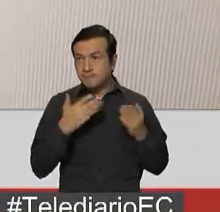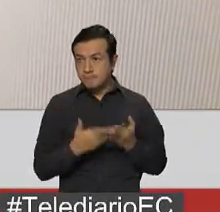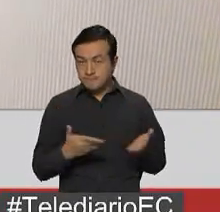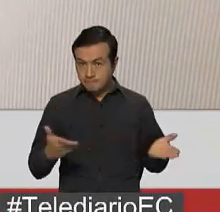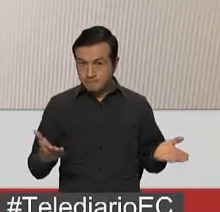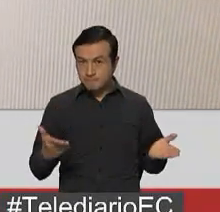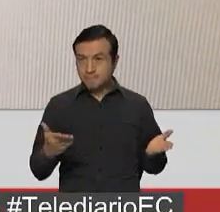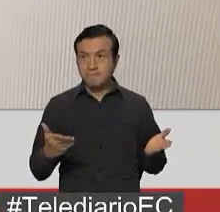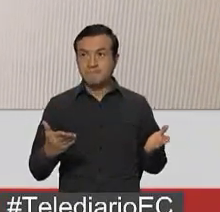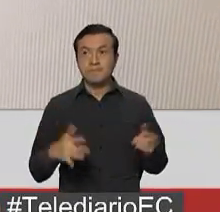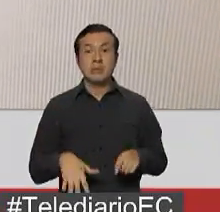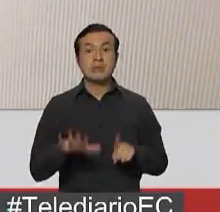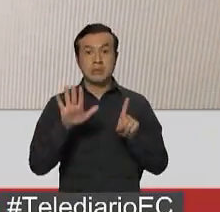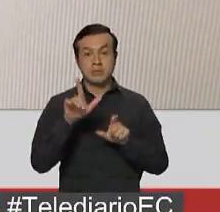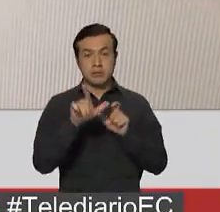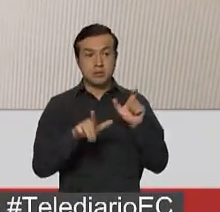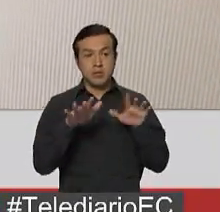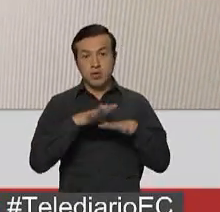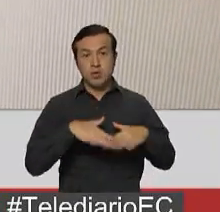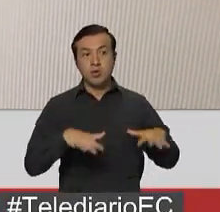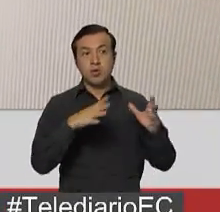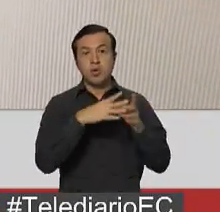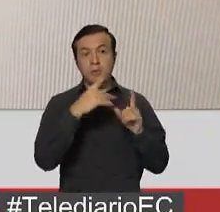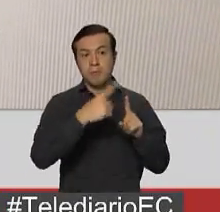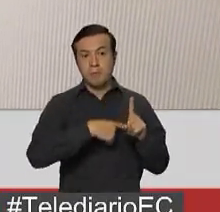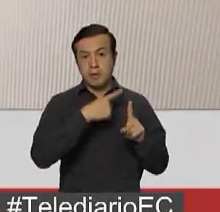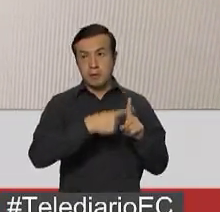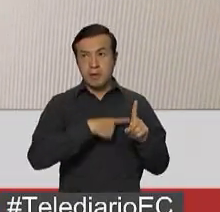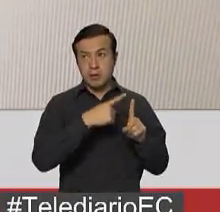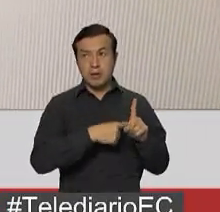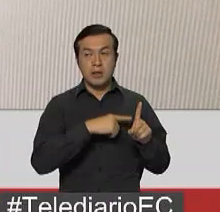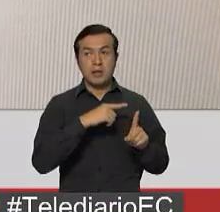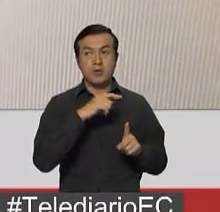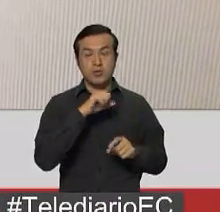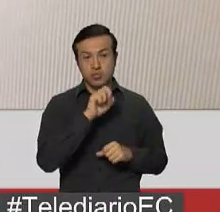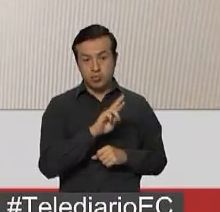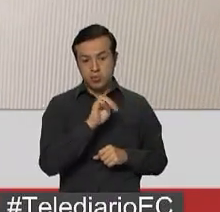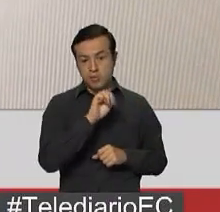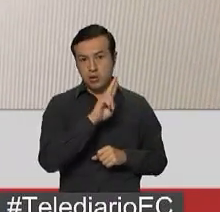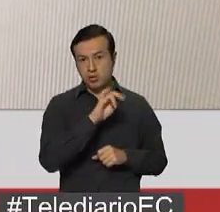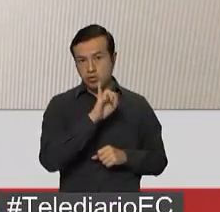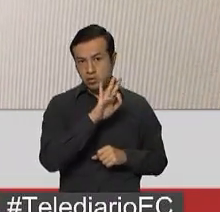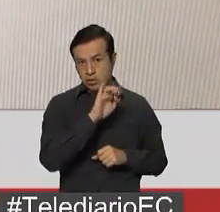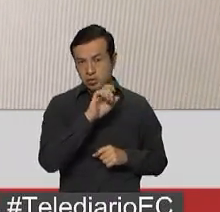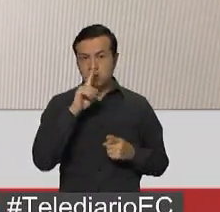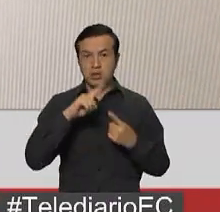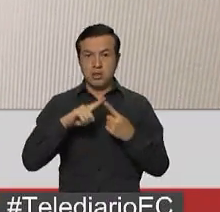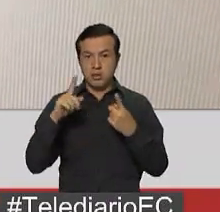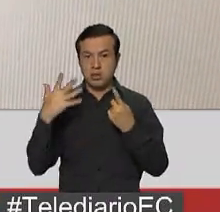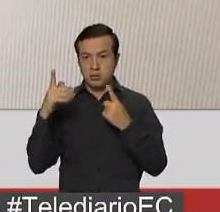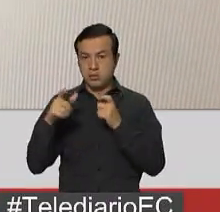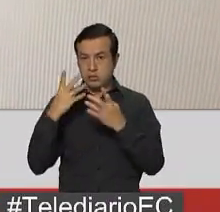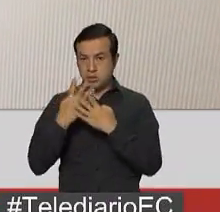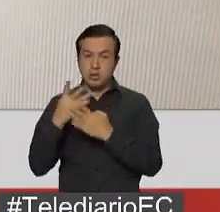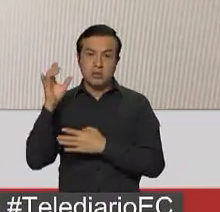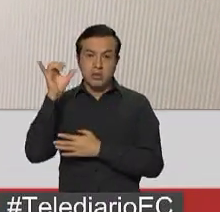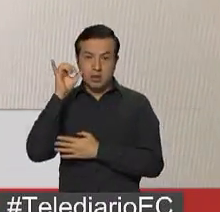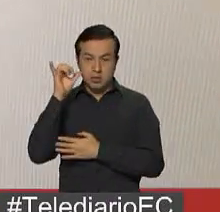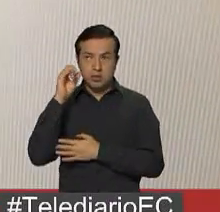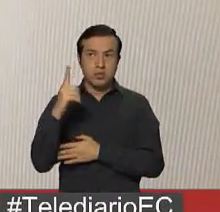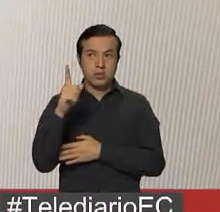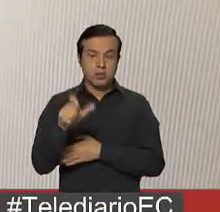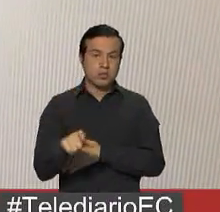seis de ellos fueron detenidos en el mercado mayorista otros seis en el mercado de stangl y